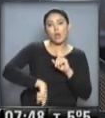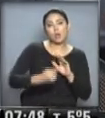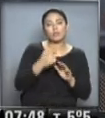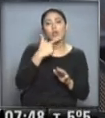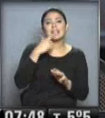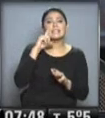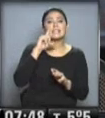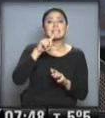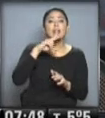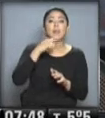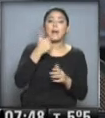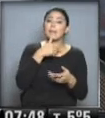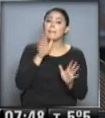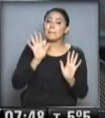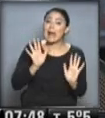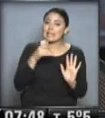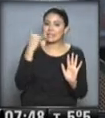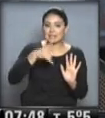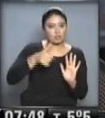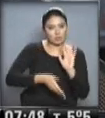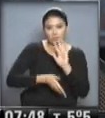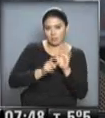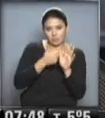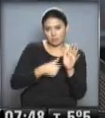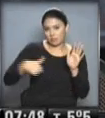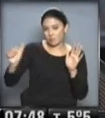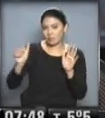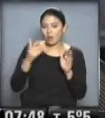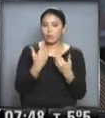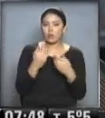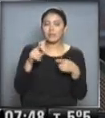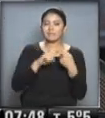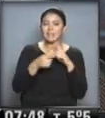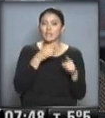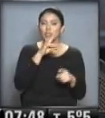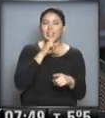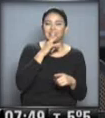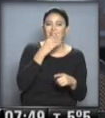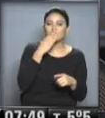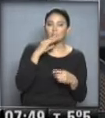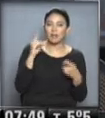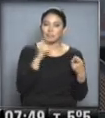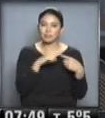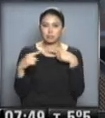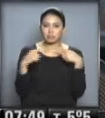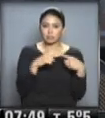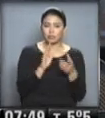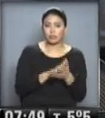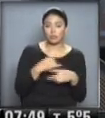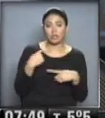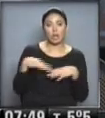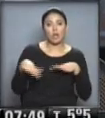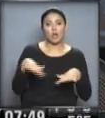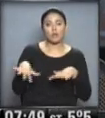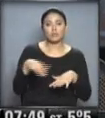Santiago Silva, que parece ya es irreversible la relación con Carlos Bianchi, después de las declaraciones durante la semana de que las cosas